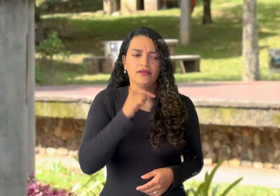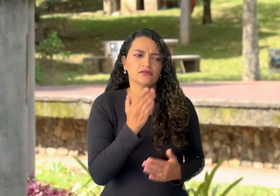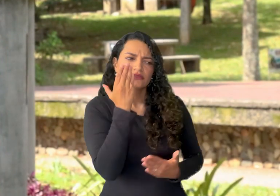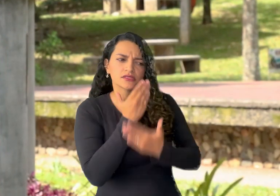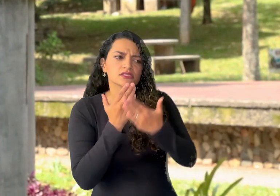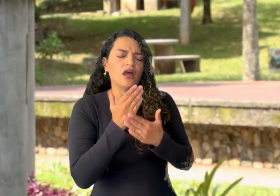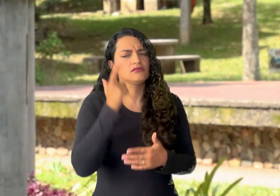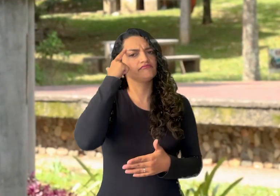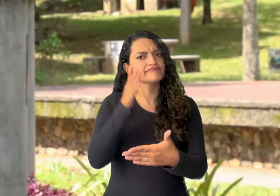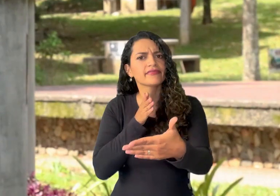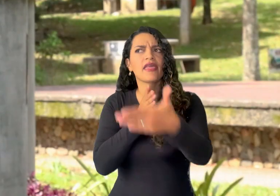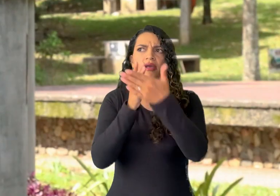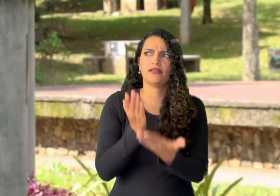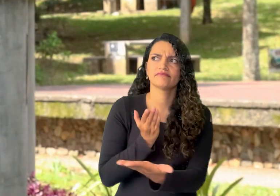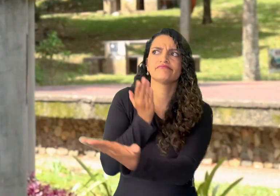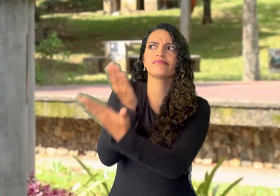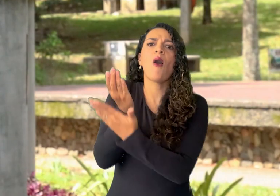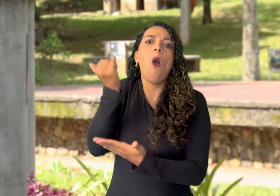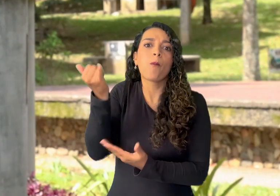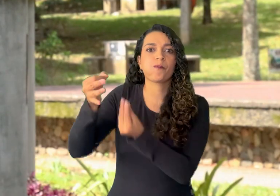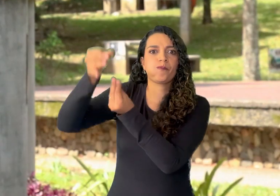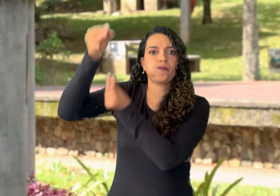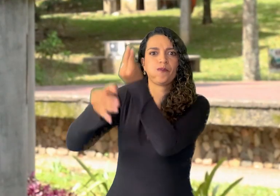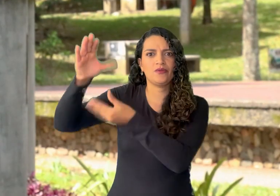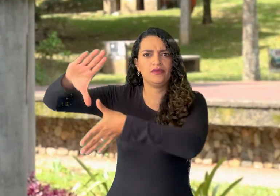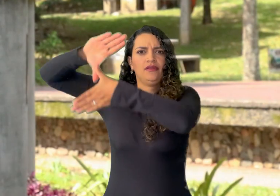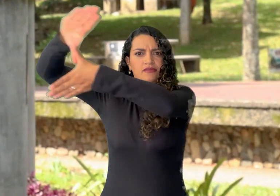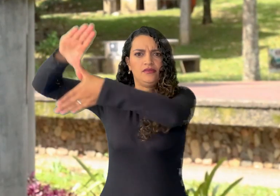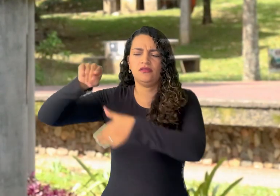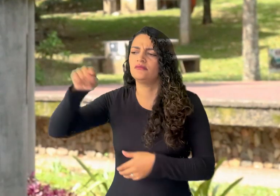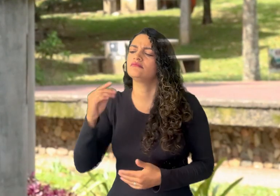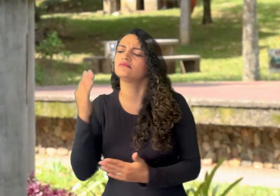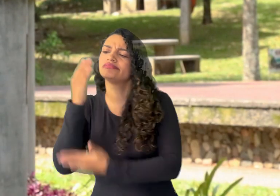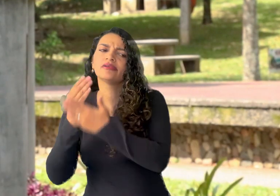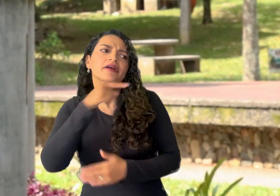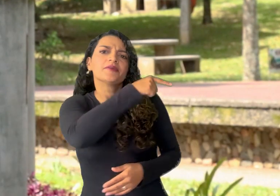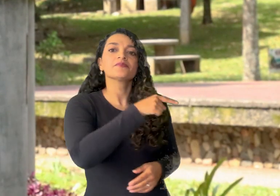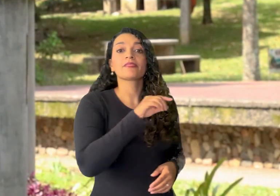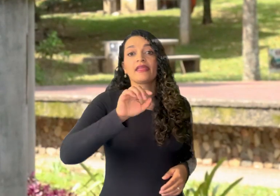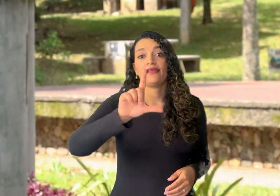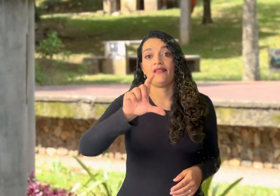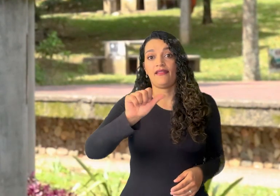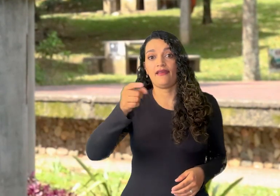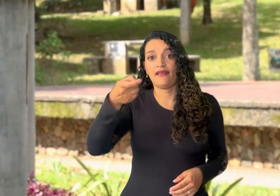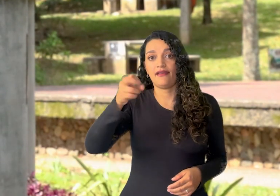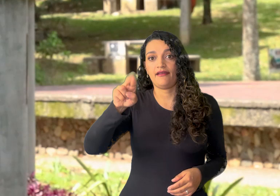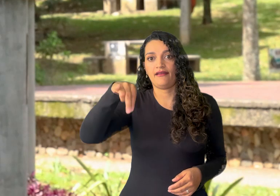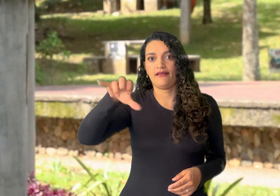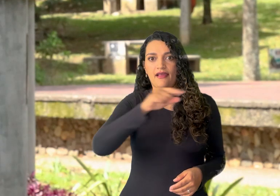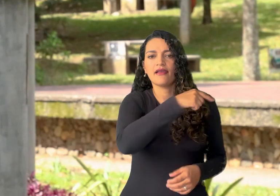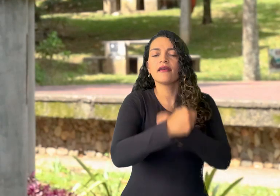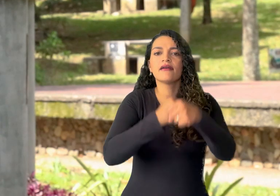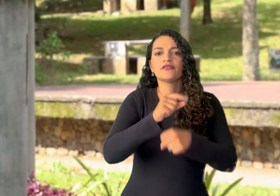Comisión Interamericana de Derechos Humanos ante la Corte de San José por los hechos ocurridos en los corregimientos de La